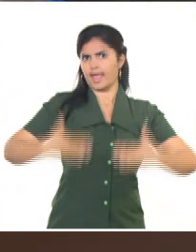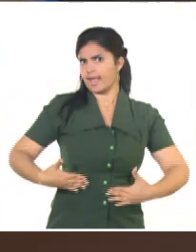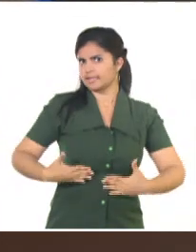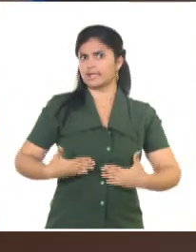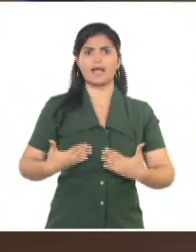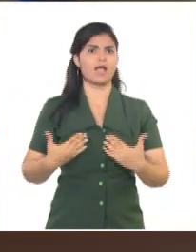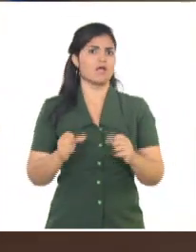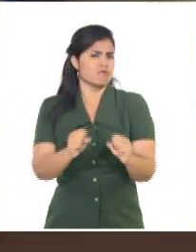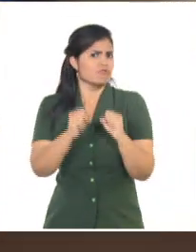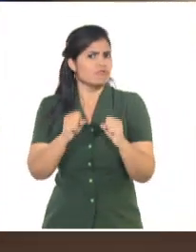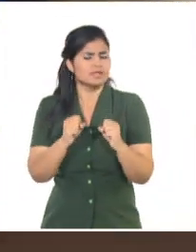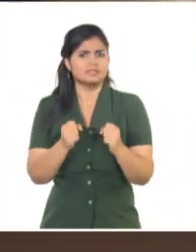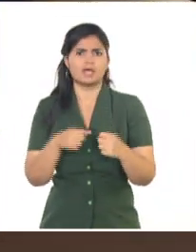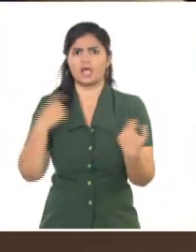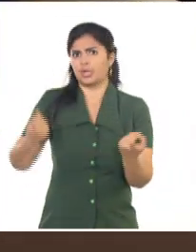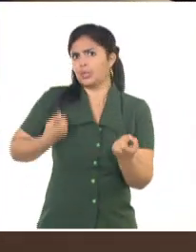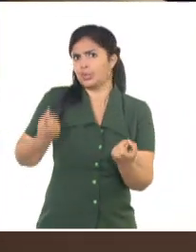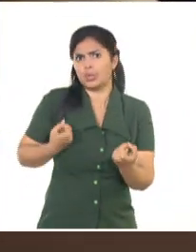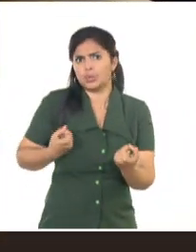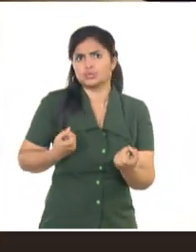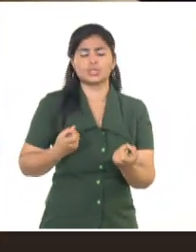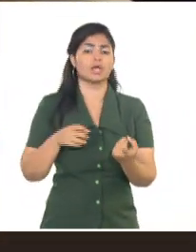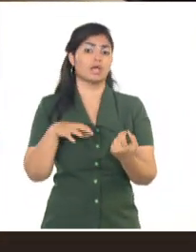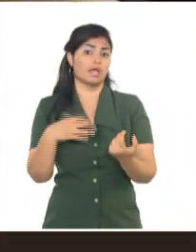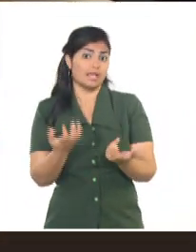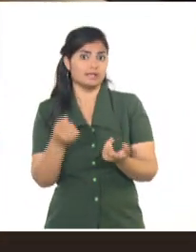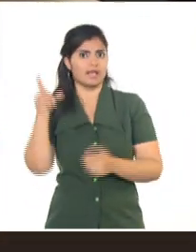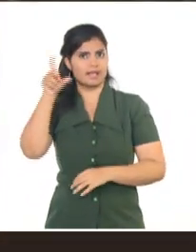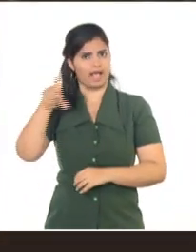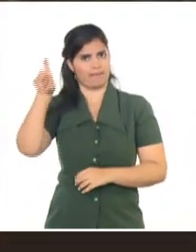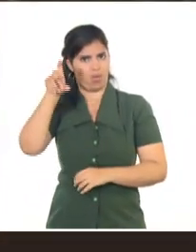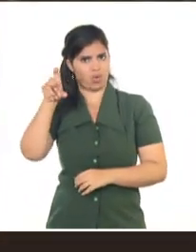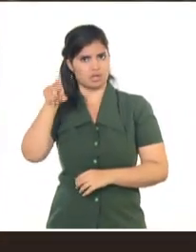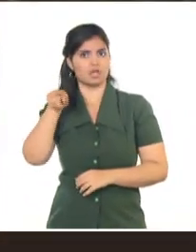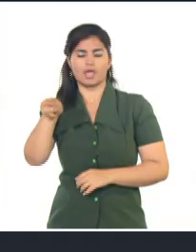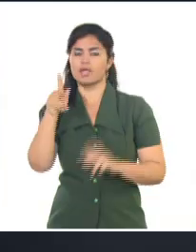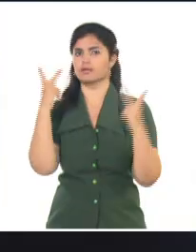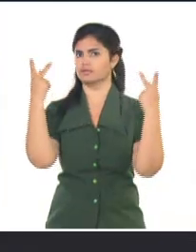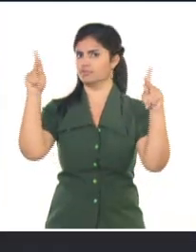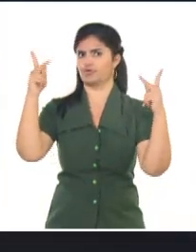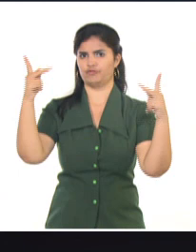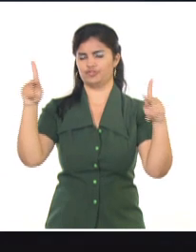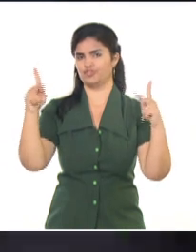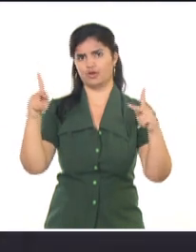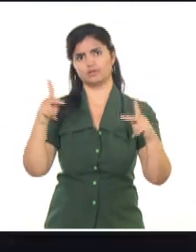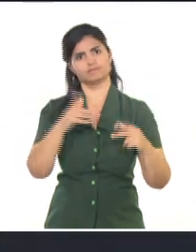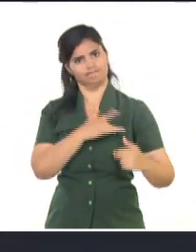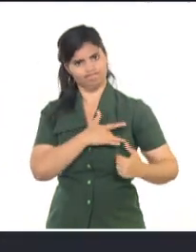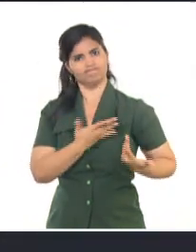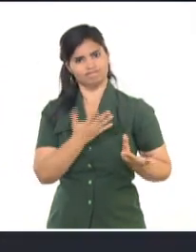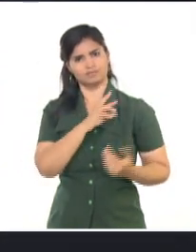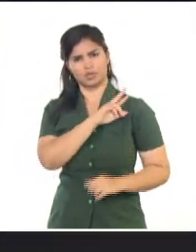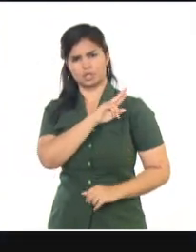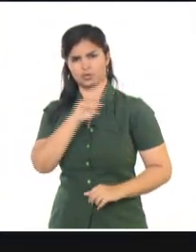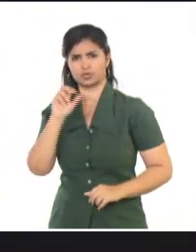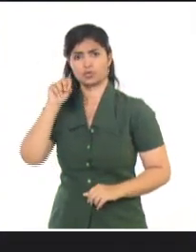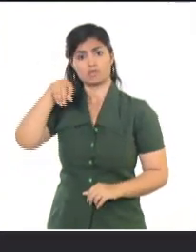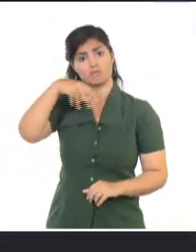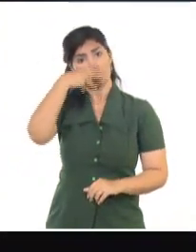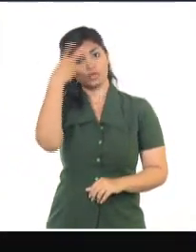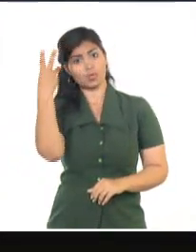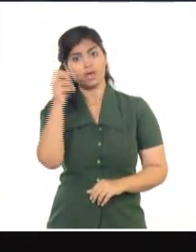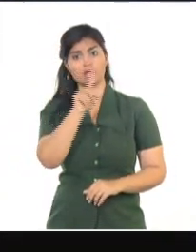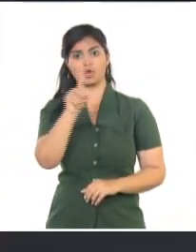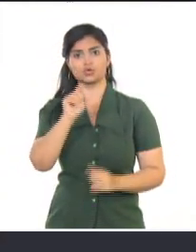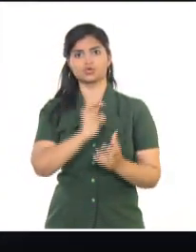las condiciones de las extensas sabanas de Camagüey con su aporte como estadista y patriota. En la madrugada del 11 de mayo de